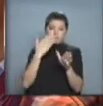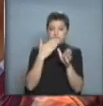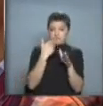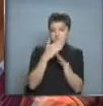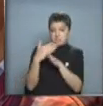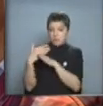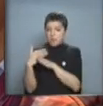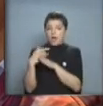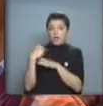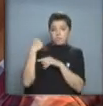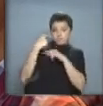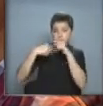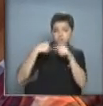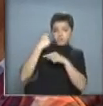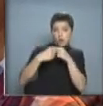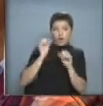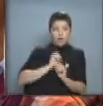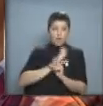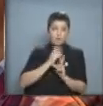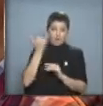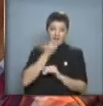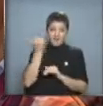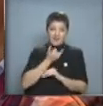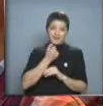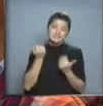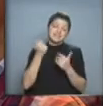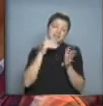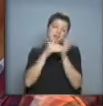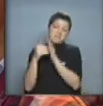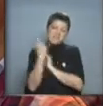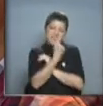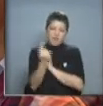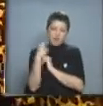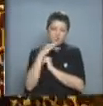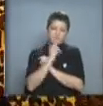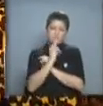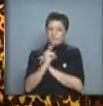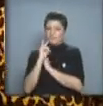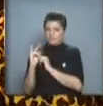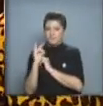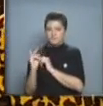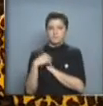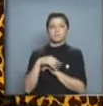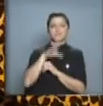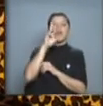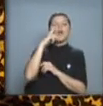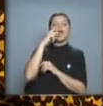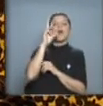casamientos, o sea, el amor puede estar igual. Queda en la decisión de cada uno si se casa. Mariano, yo soy romántica, ¿eh? ¿Quién es? Acá,